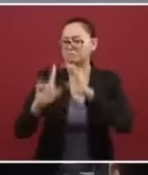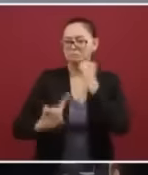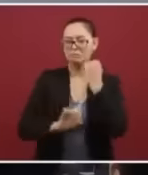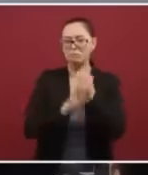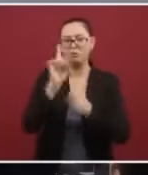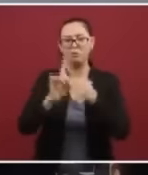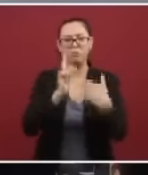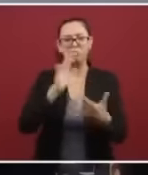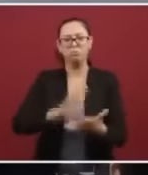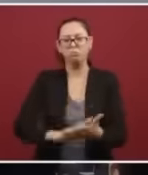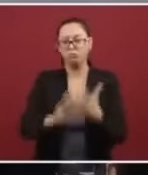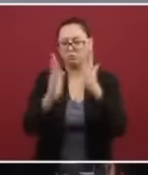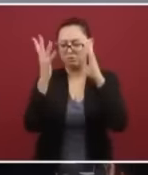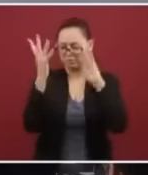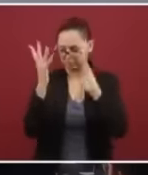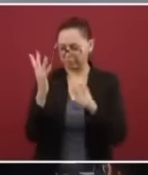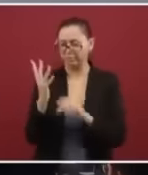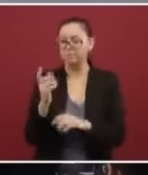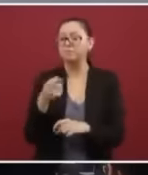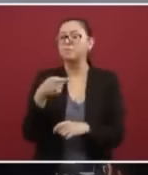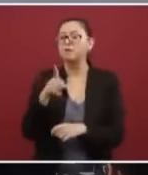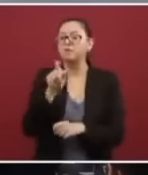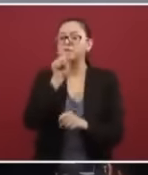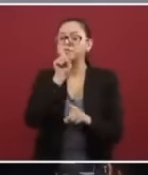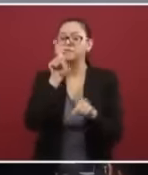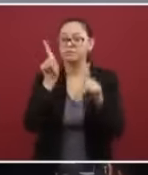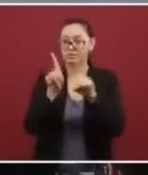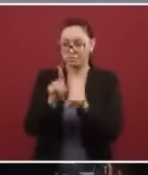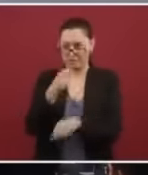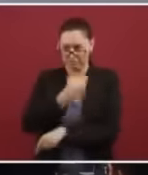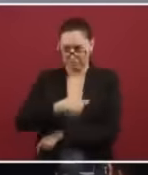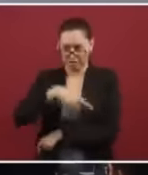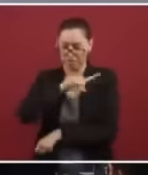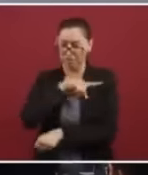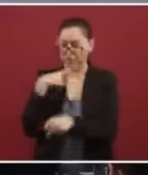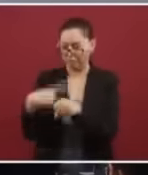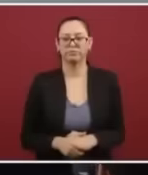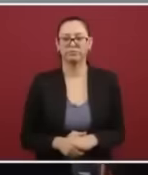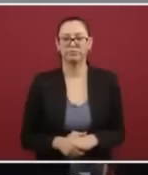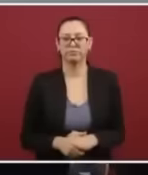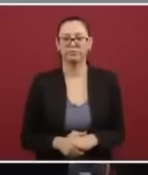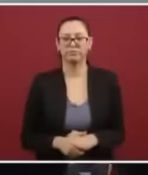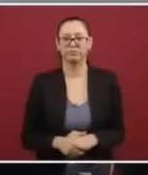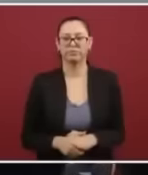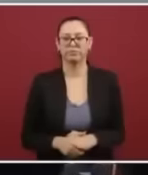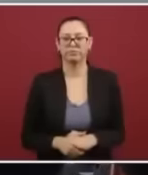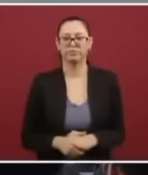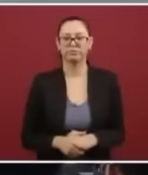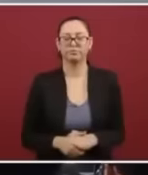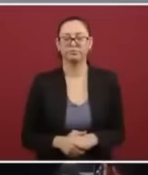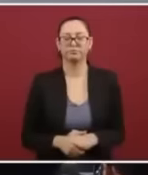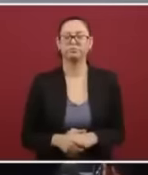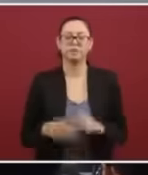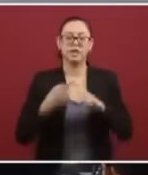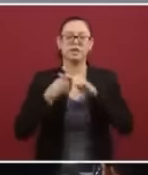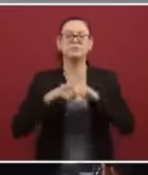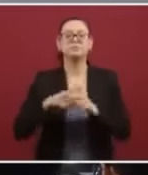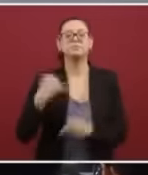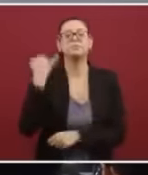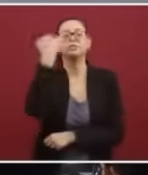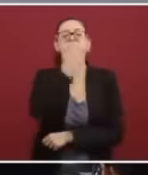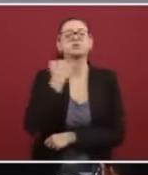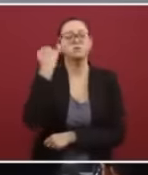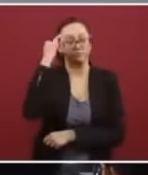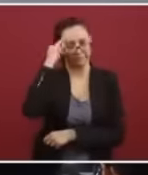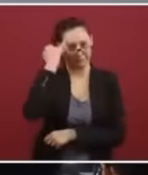violencia, pero tampoco por problemas de salud. Muchísimas gracias. Nina Tindale, Gatsi,